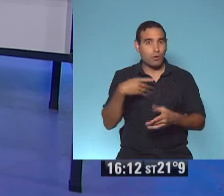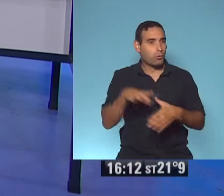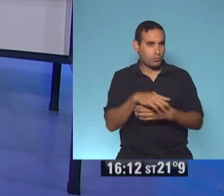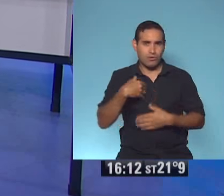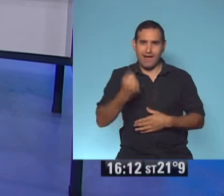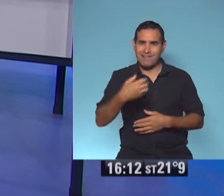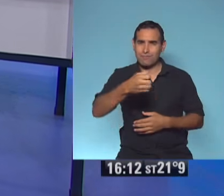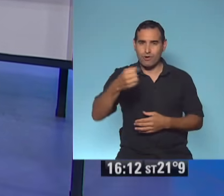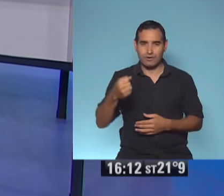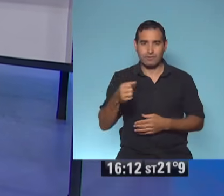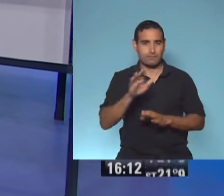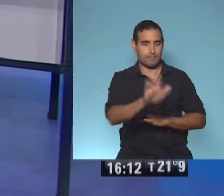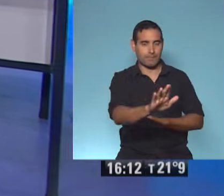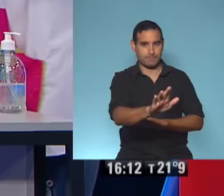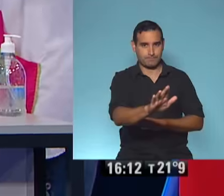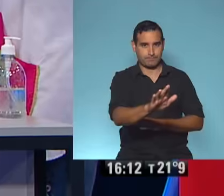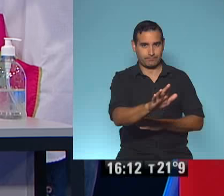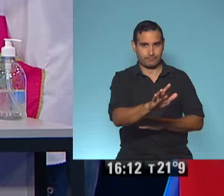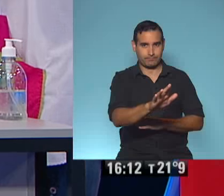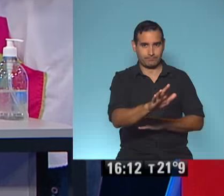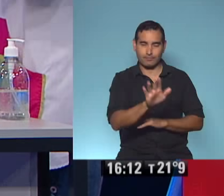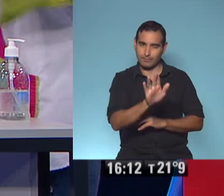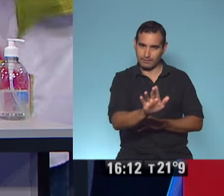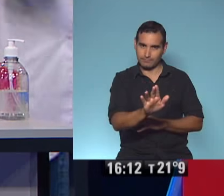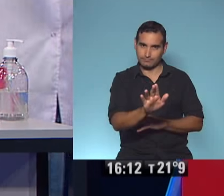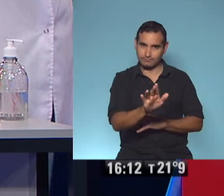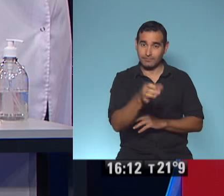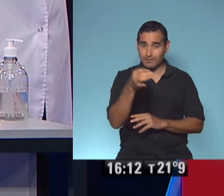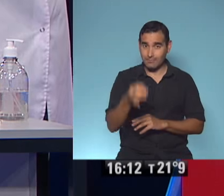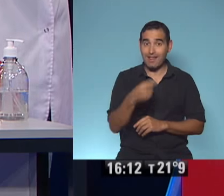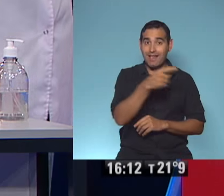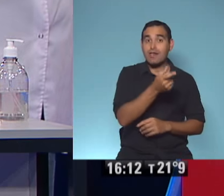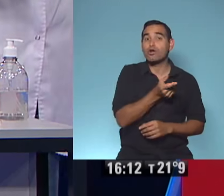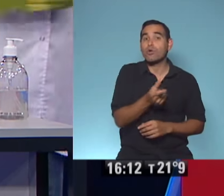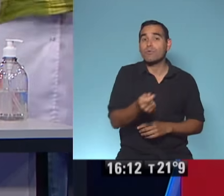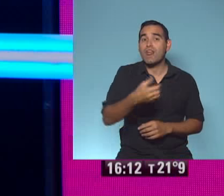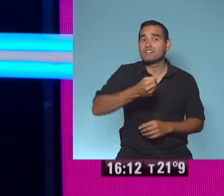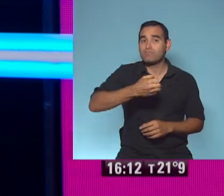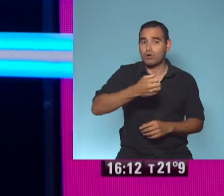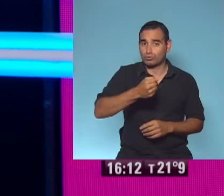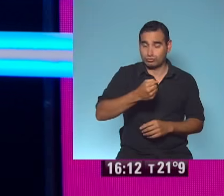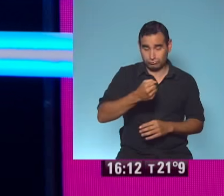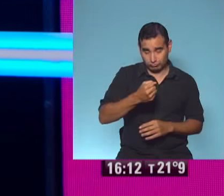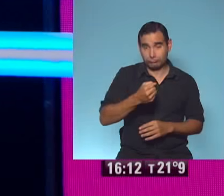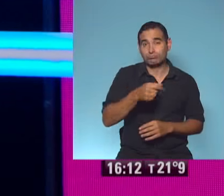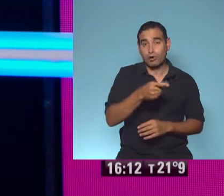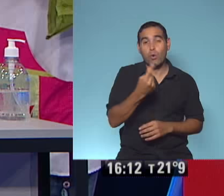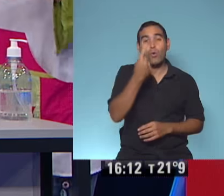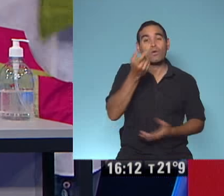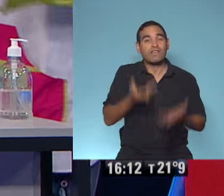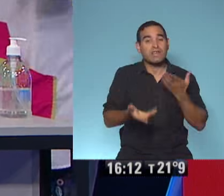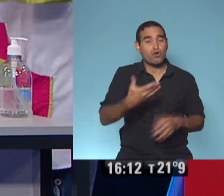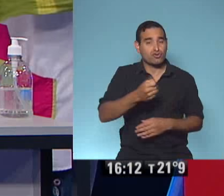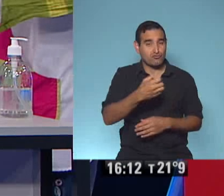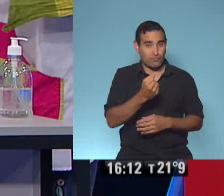bien. Freno. Sí. Ay, cuento. Stop. Bien. Él va a comprar limones. Él va a comprar un kilo de